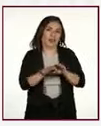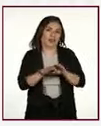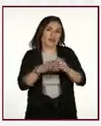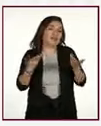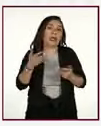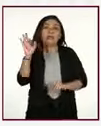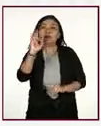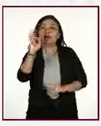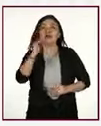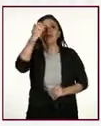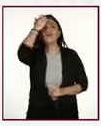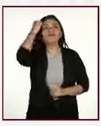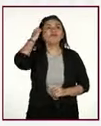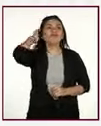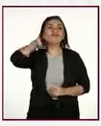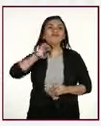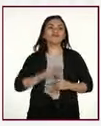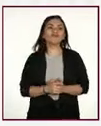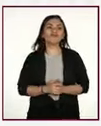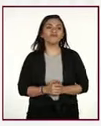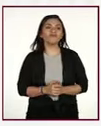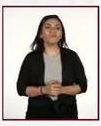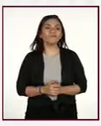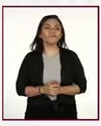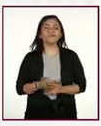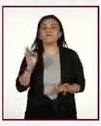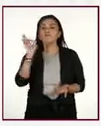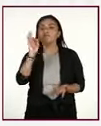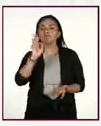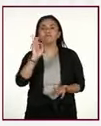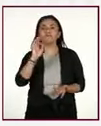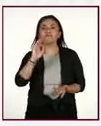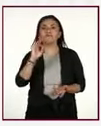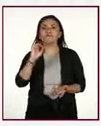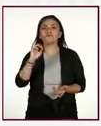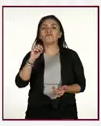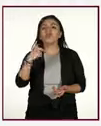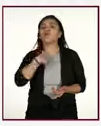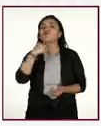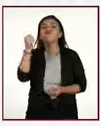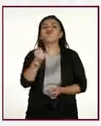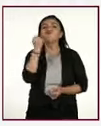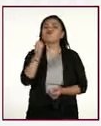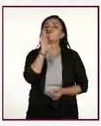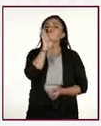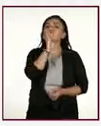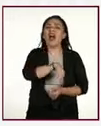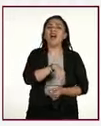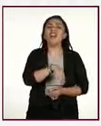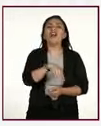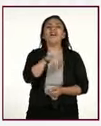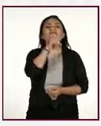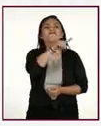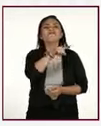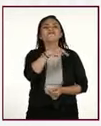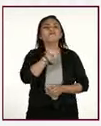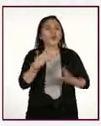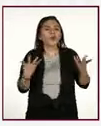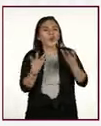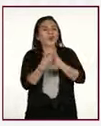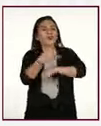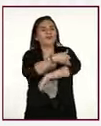tal vez no tenemos o fuimos afortunados de tener un